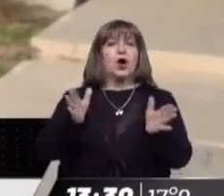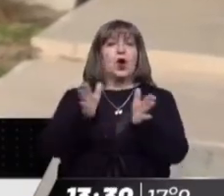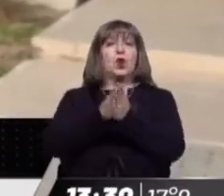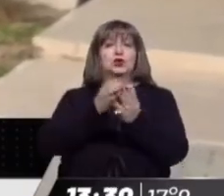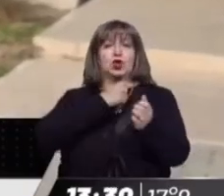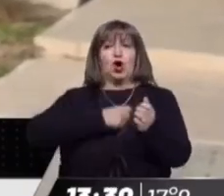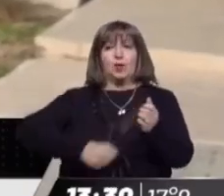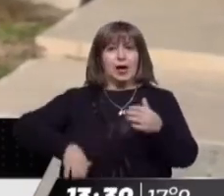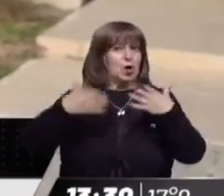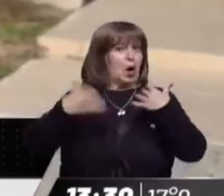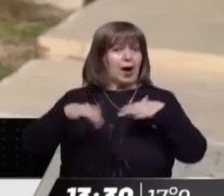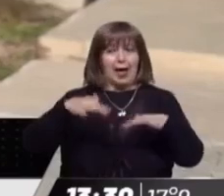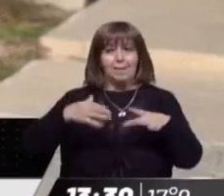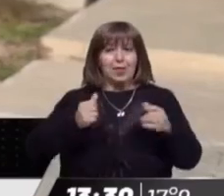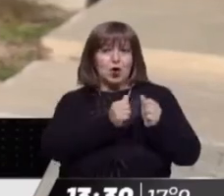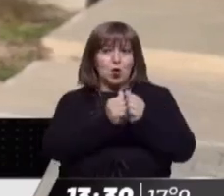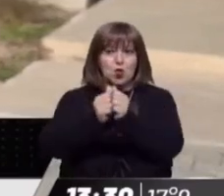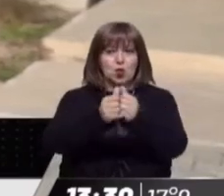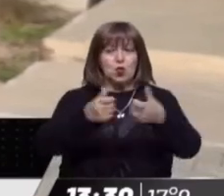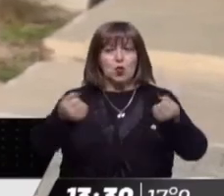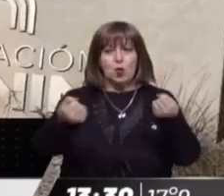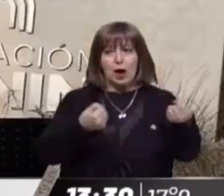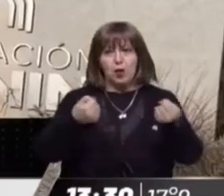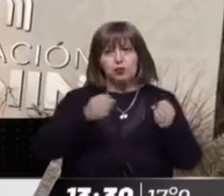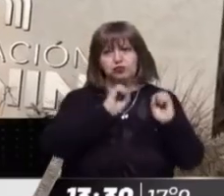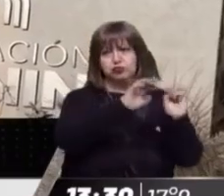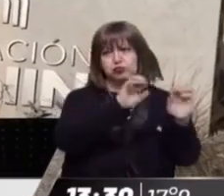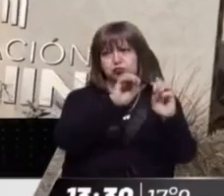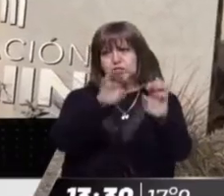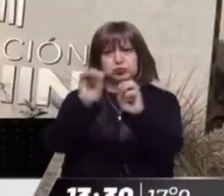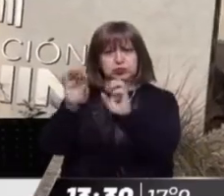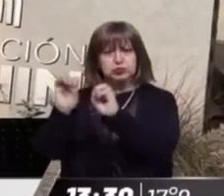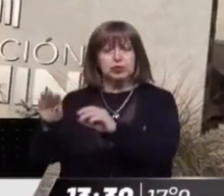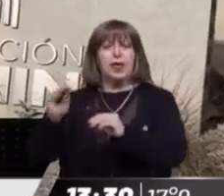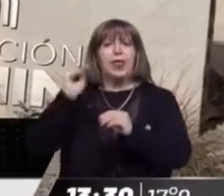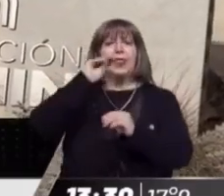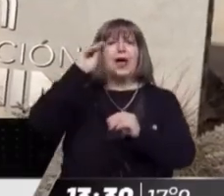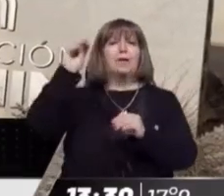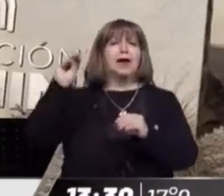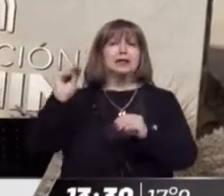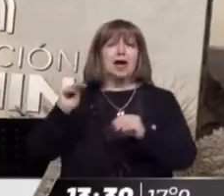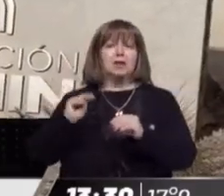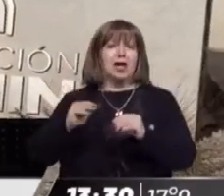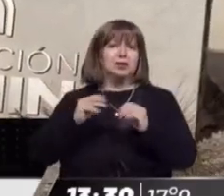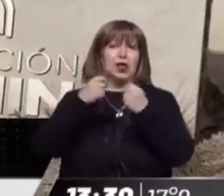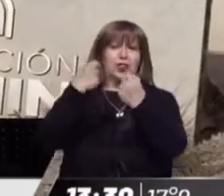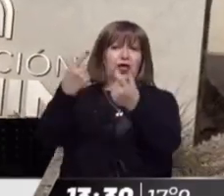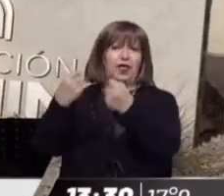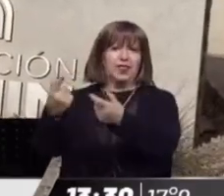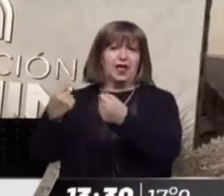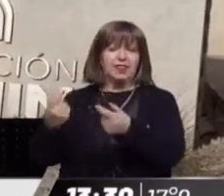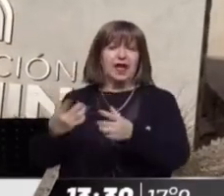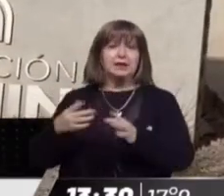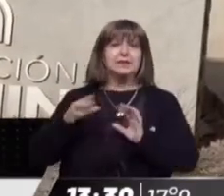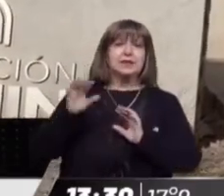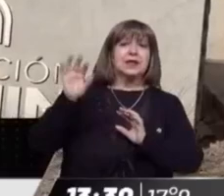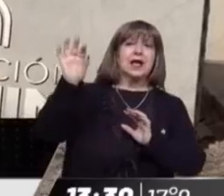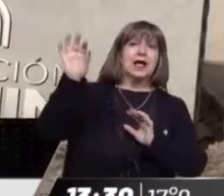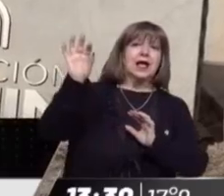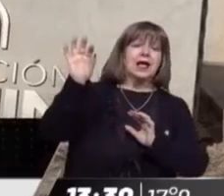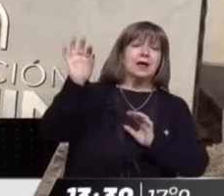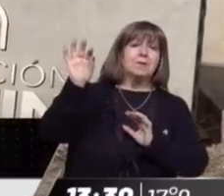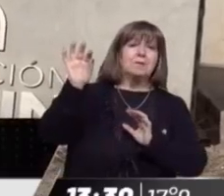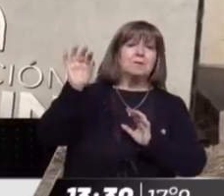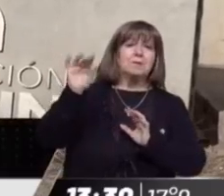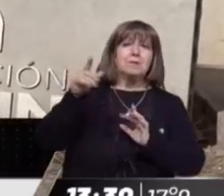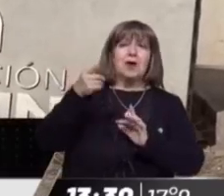y había que distribuirla rápidamente, se terminó de distribuir ya todos los departamentos de la provincia, privilegiando a los